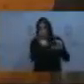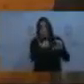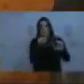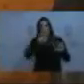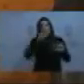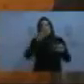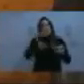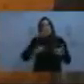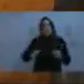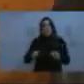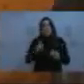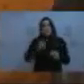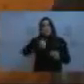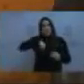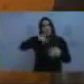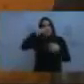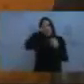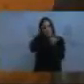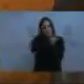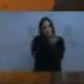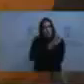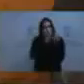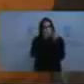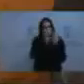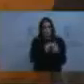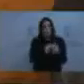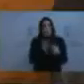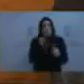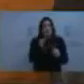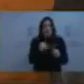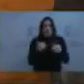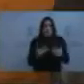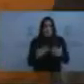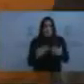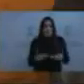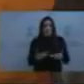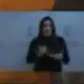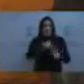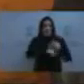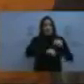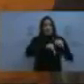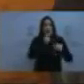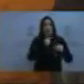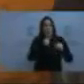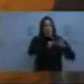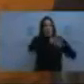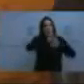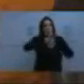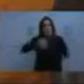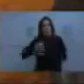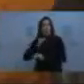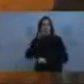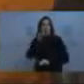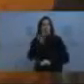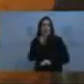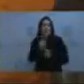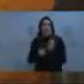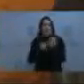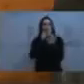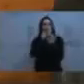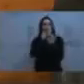no solamente hemos hecho un documento, sino que de forma inmediata hemos ido cumpliendo los compromisos y alcanzado los